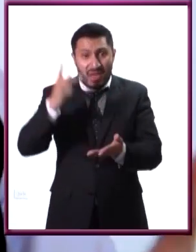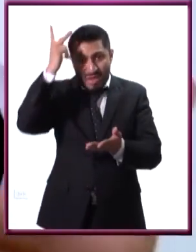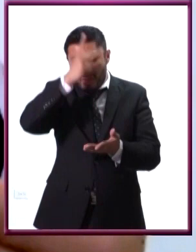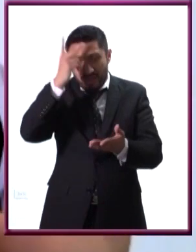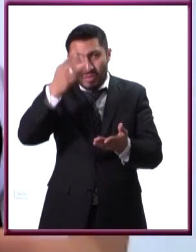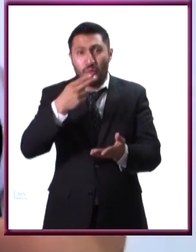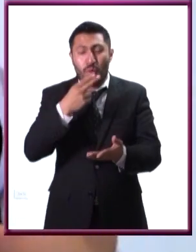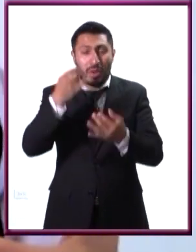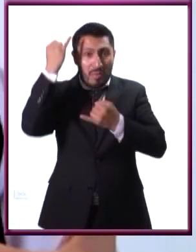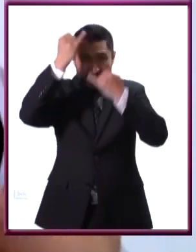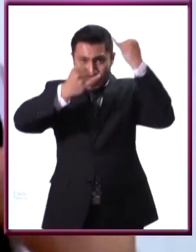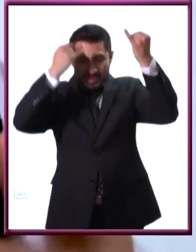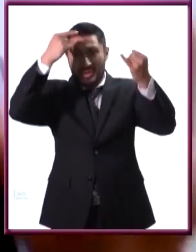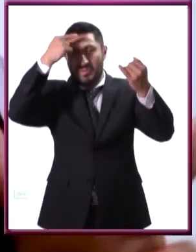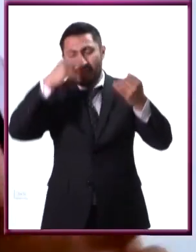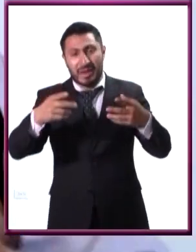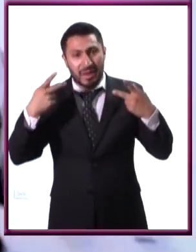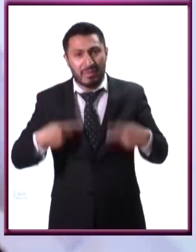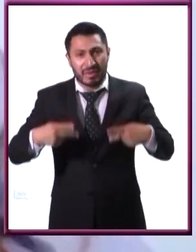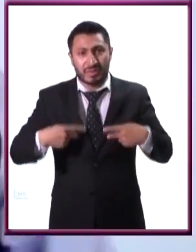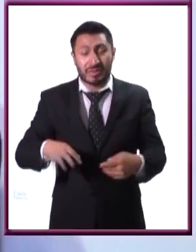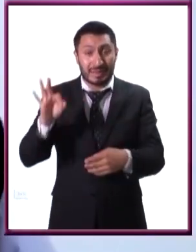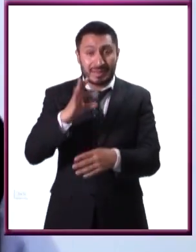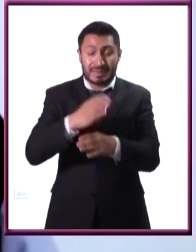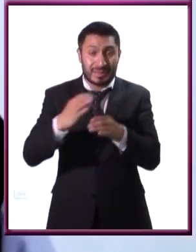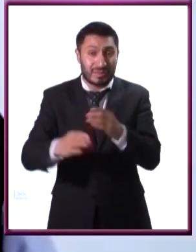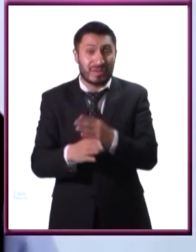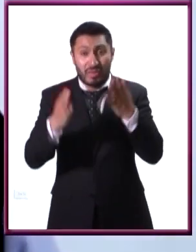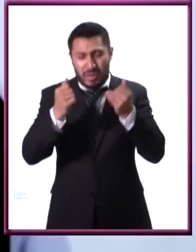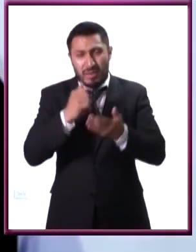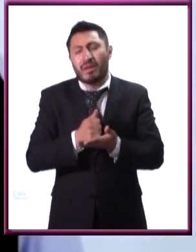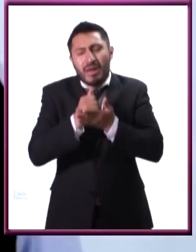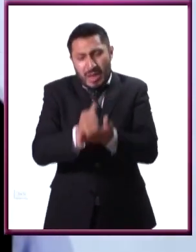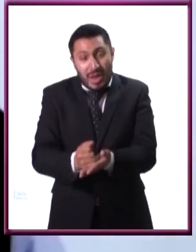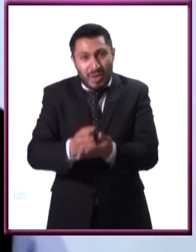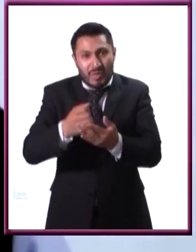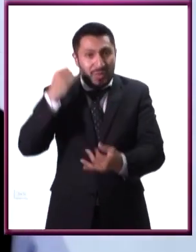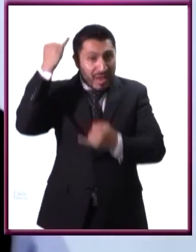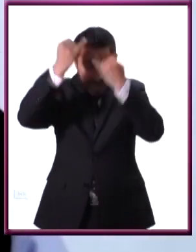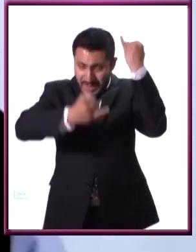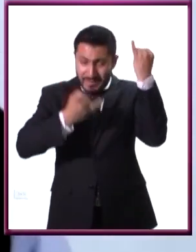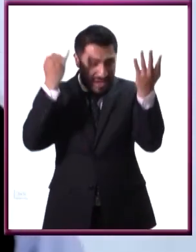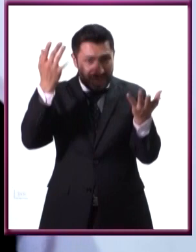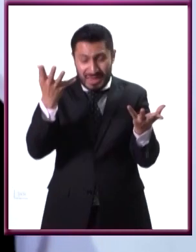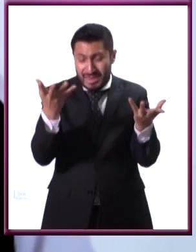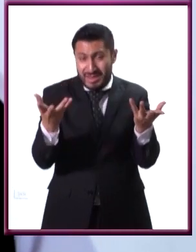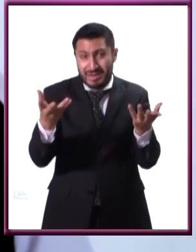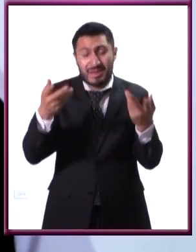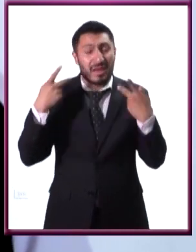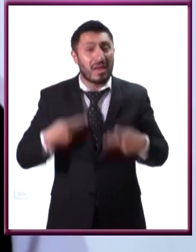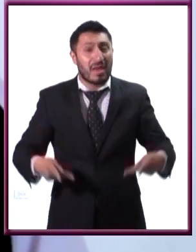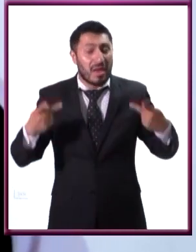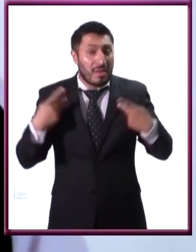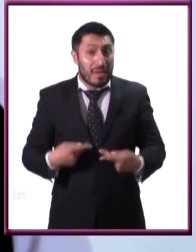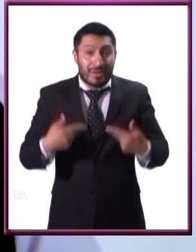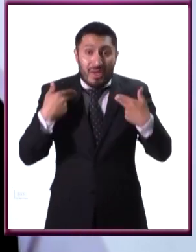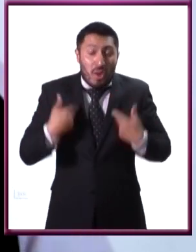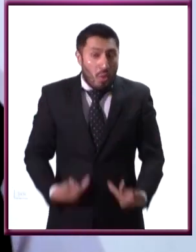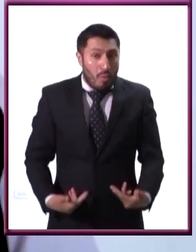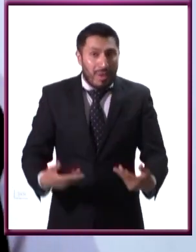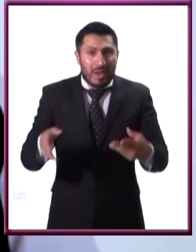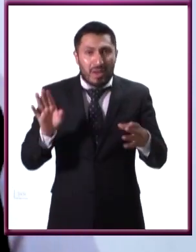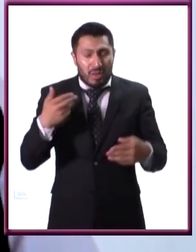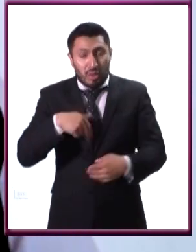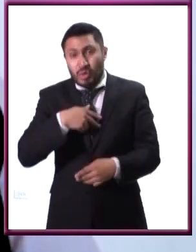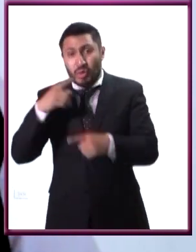de la imaginación para hacer que la gente que no tiene determinada cosa la pueda construir. Es maravilloso. La humanidad es humana propiamente dicha,